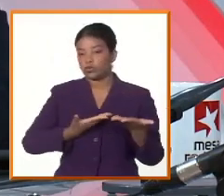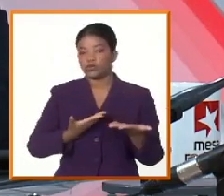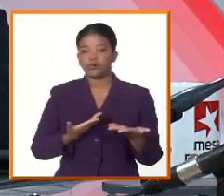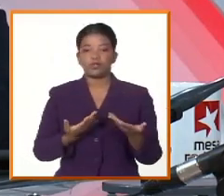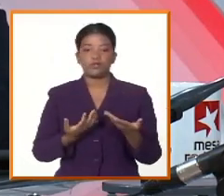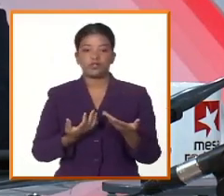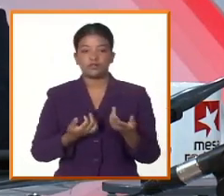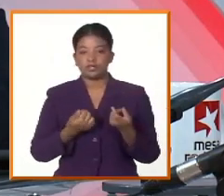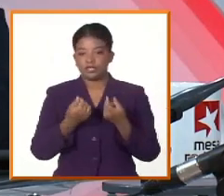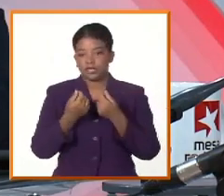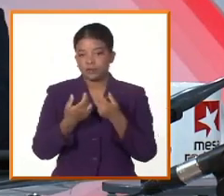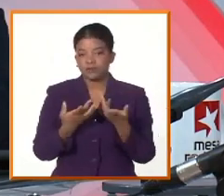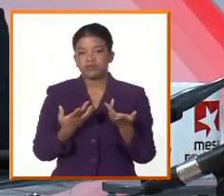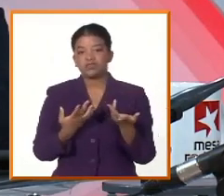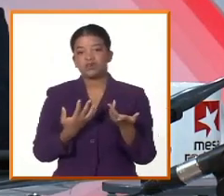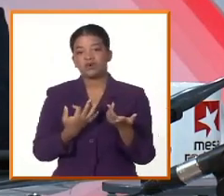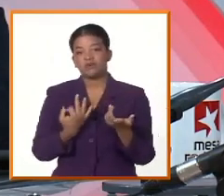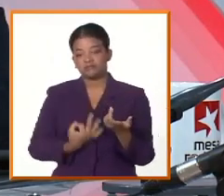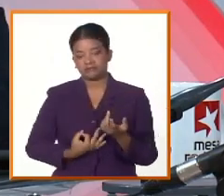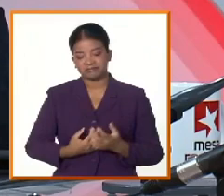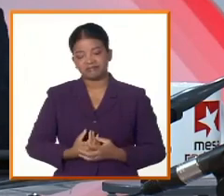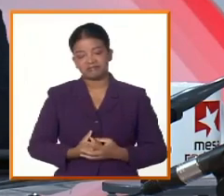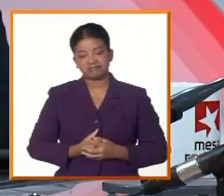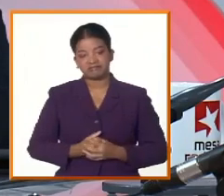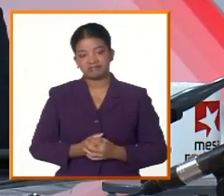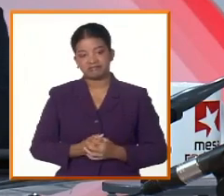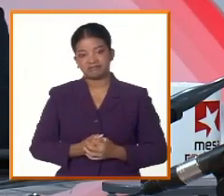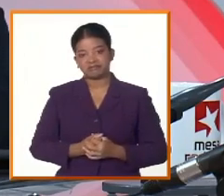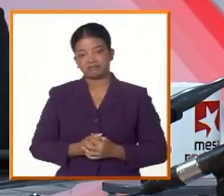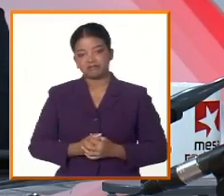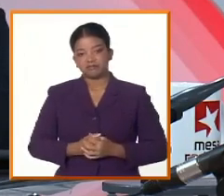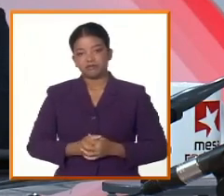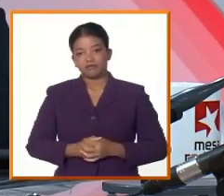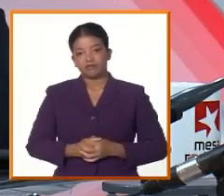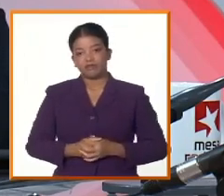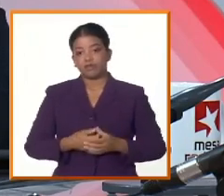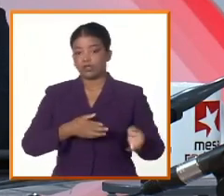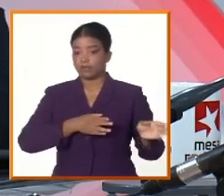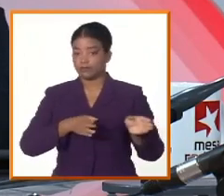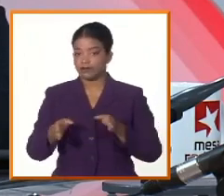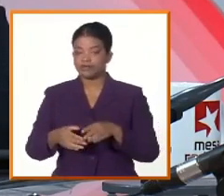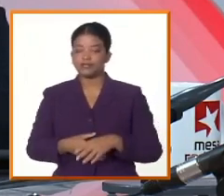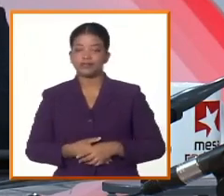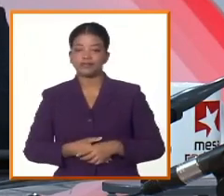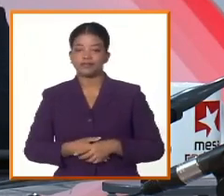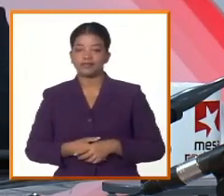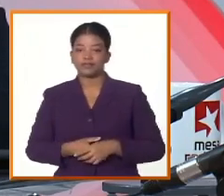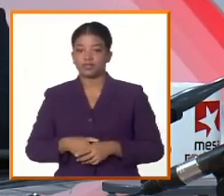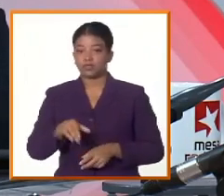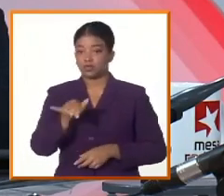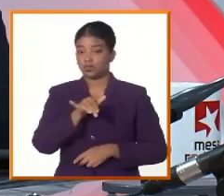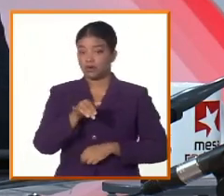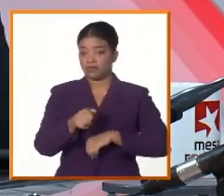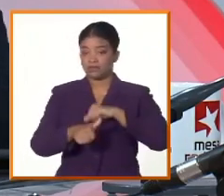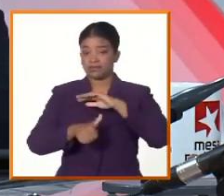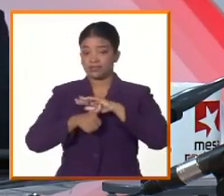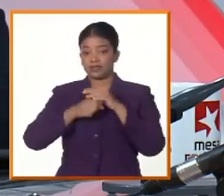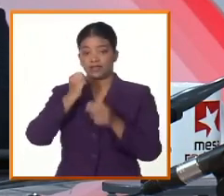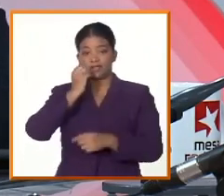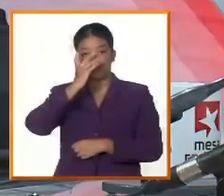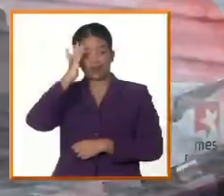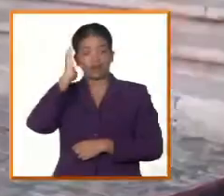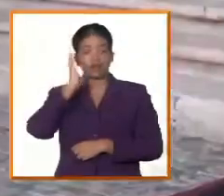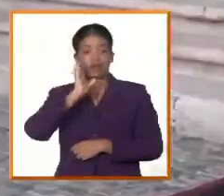dijo el mandatario de Cuba en un tweet por su parte también nuestro presidente destacó el encuentro